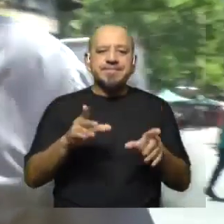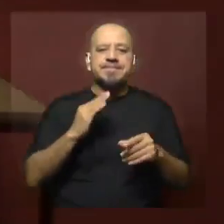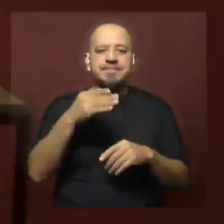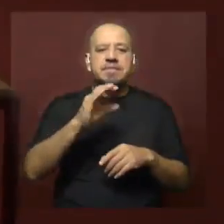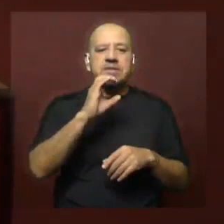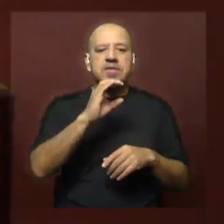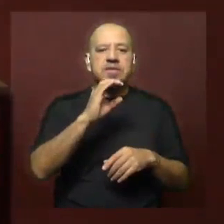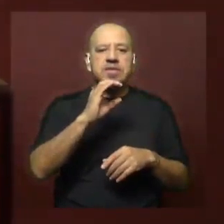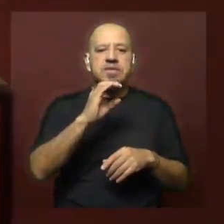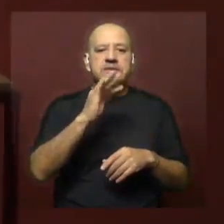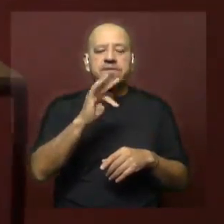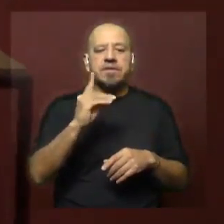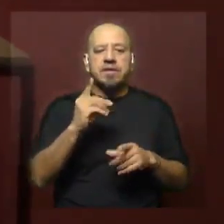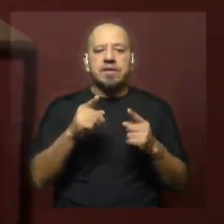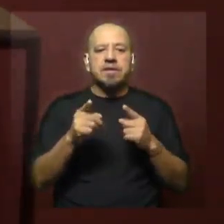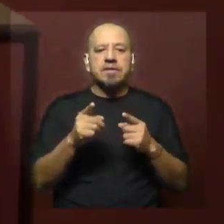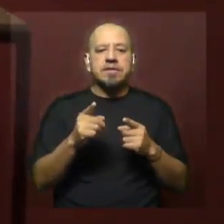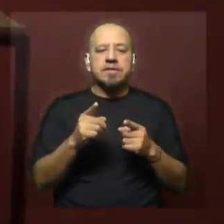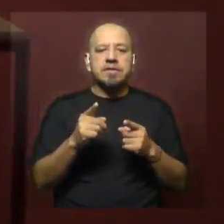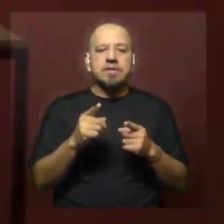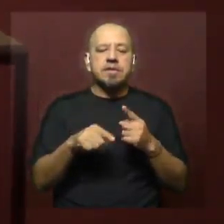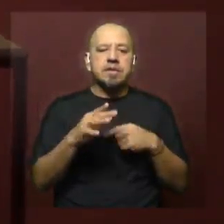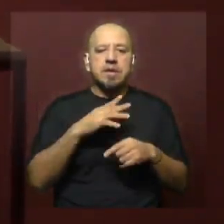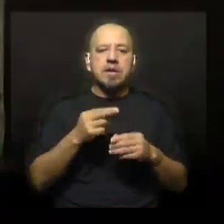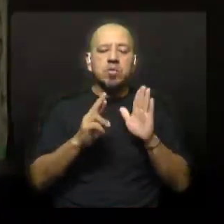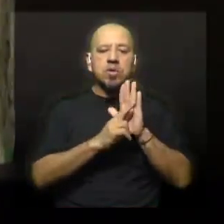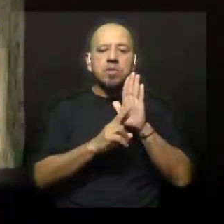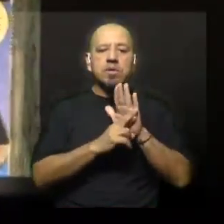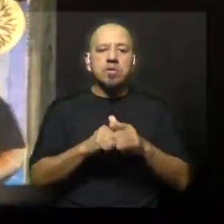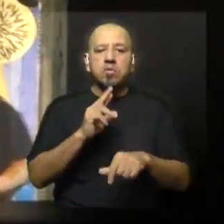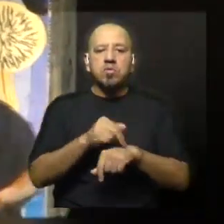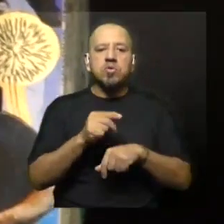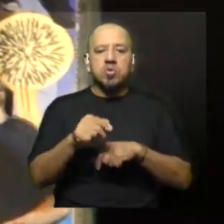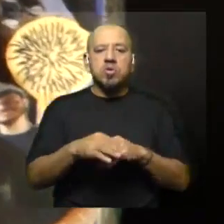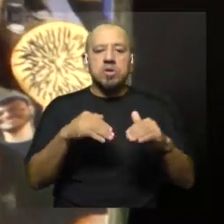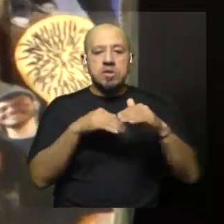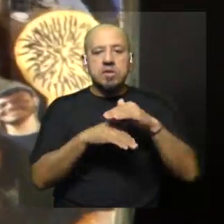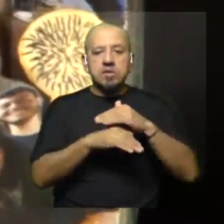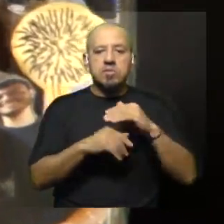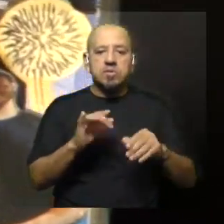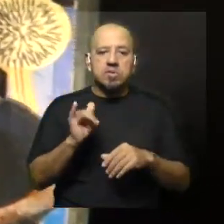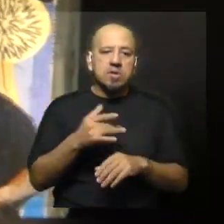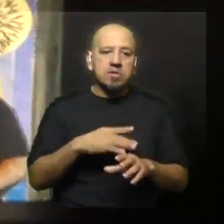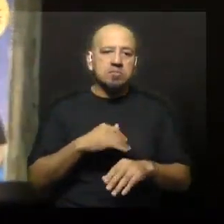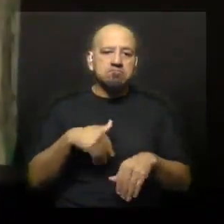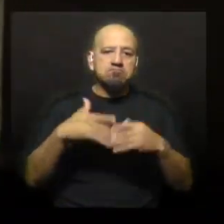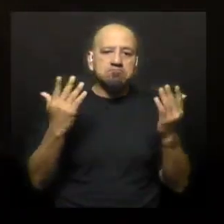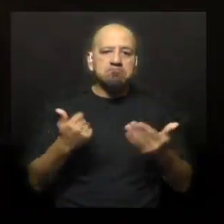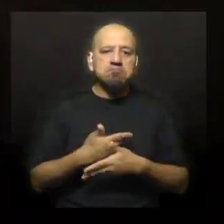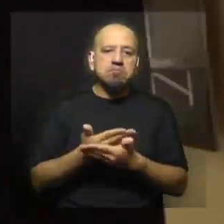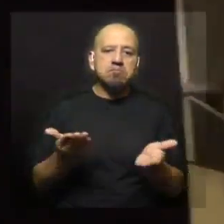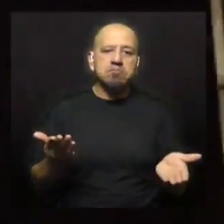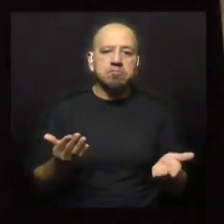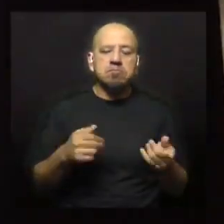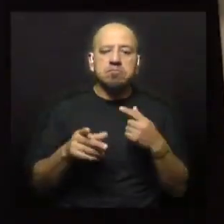CDF y generando impresiones directamente nosotros, hay un reglamento de uso. Hoy ese archivo ya está liberado y cualquier persona puede utilizar esas